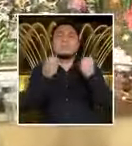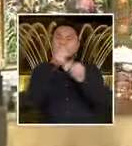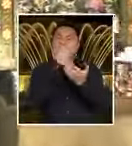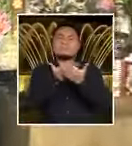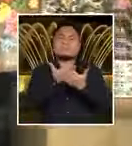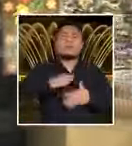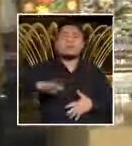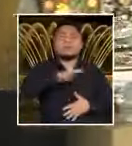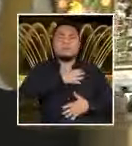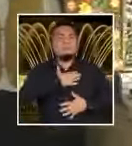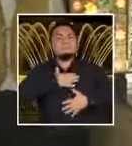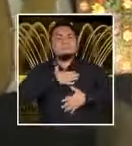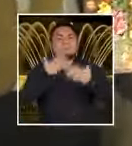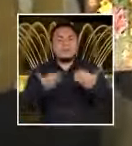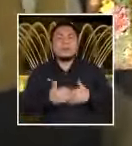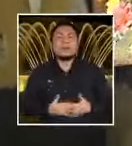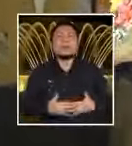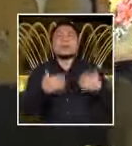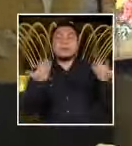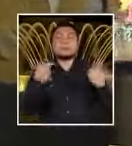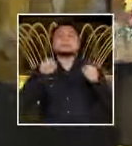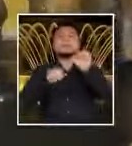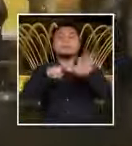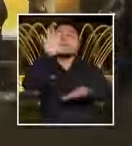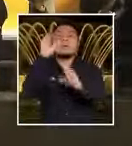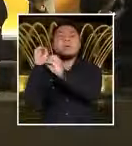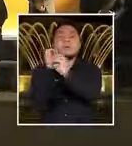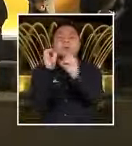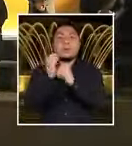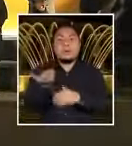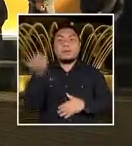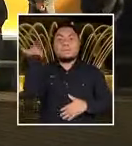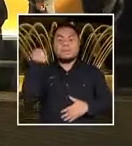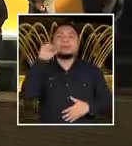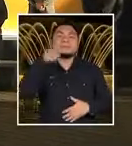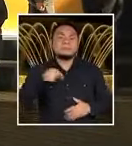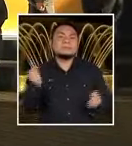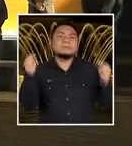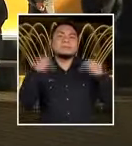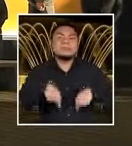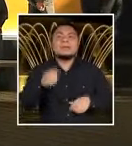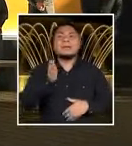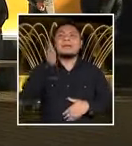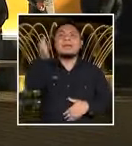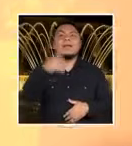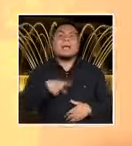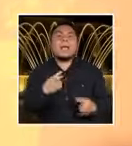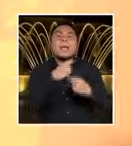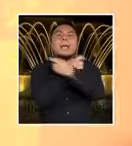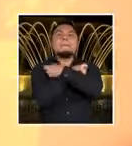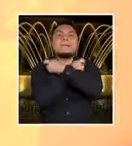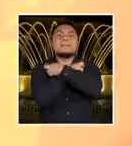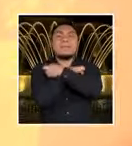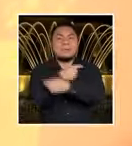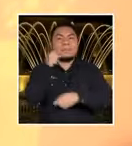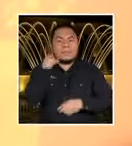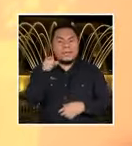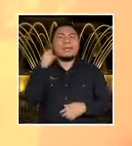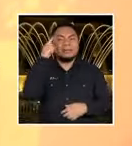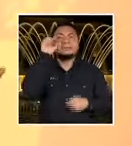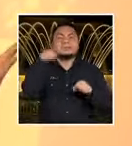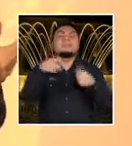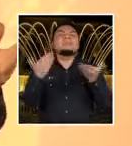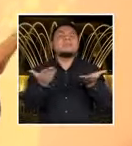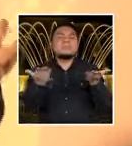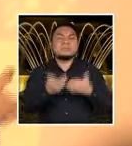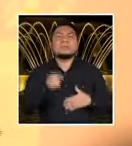buenas condiciones. El día 15 de octubre pasado estuvimos en Pachacamac de manera simbólica